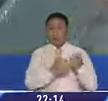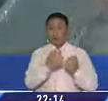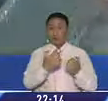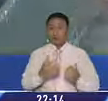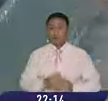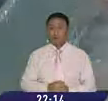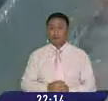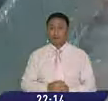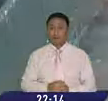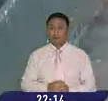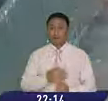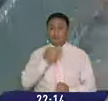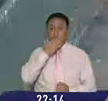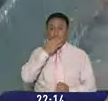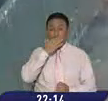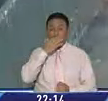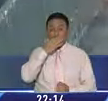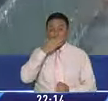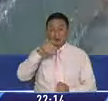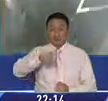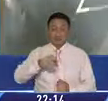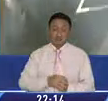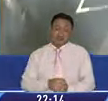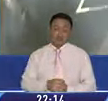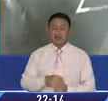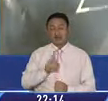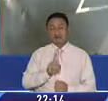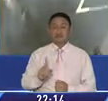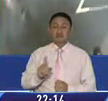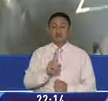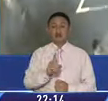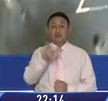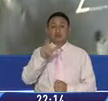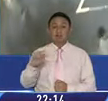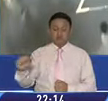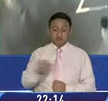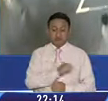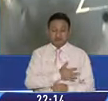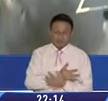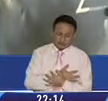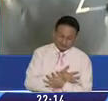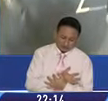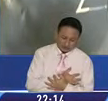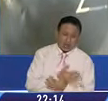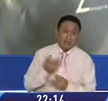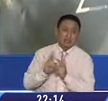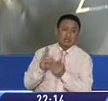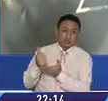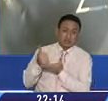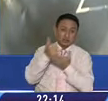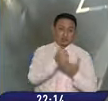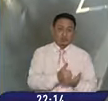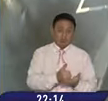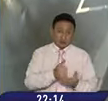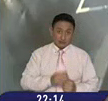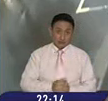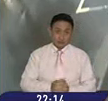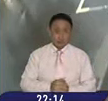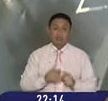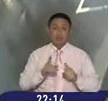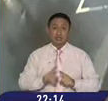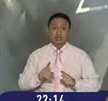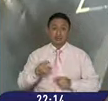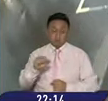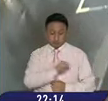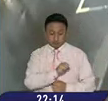inseguridad. Con el celular ajeno siguieron su camino. Al herido que se tomaba el pecho, un vecino lo ayudó. Ventajosamente el corte no